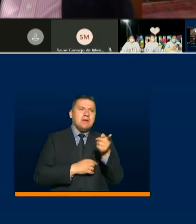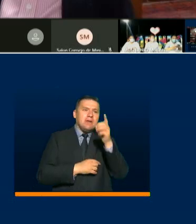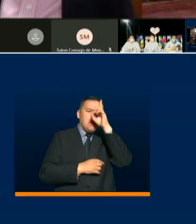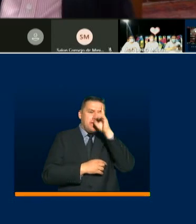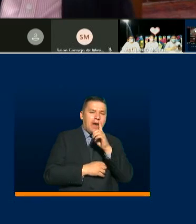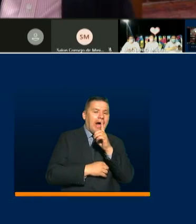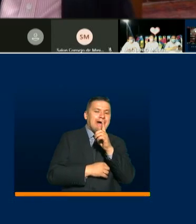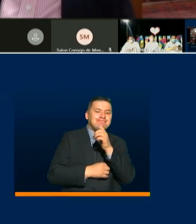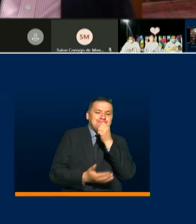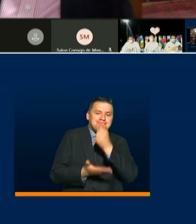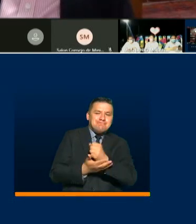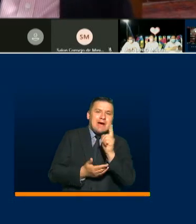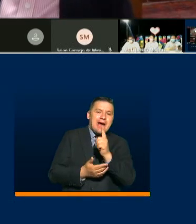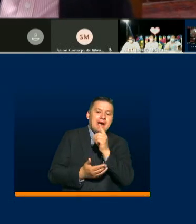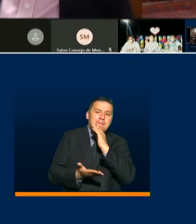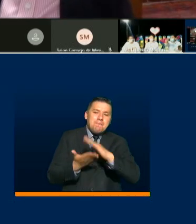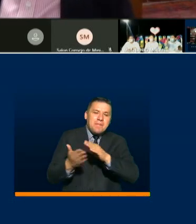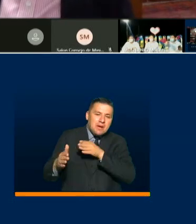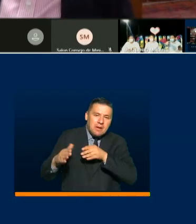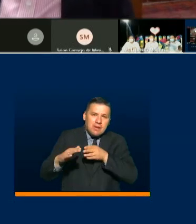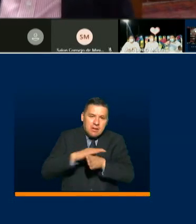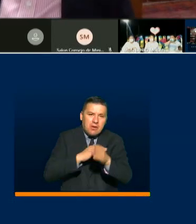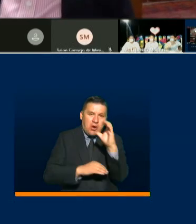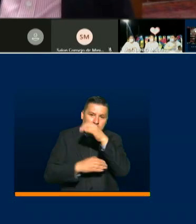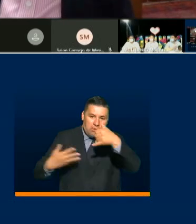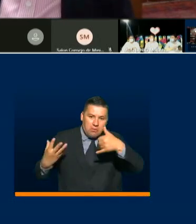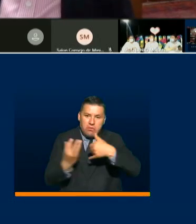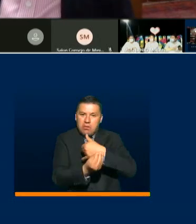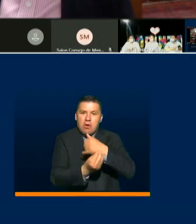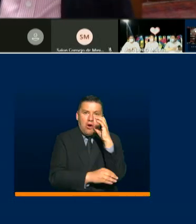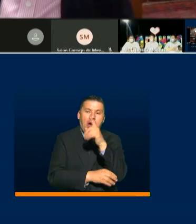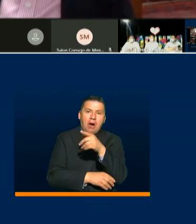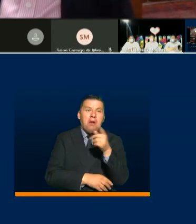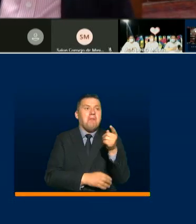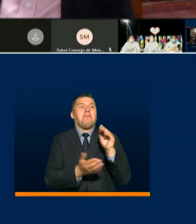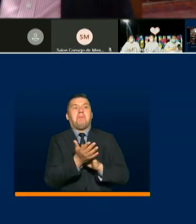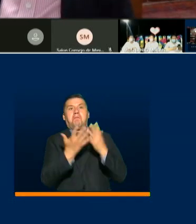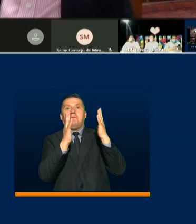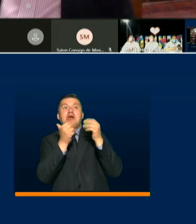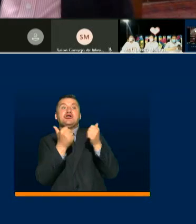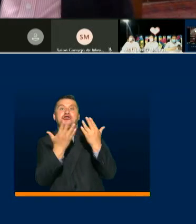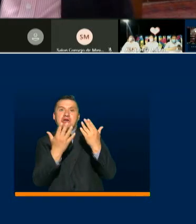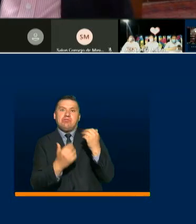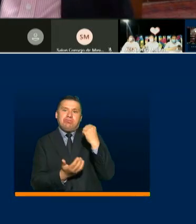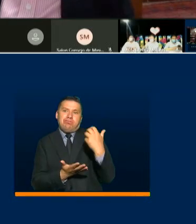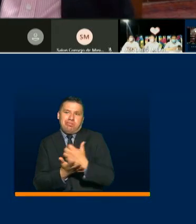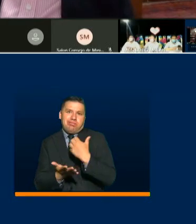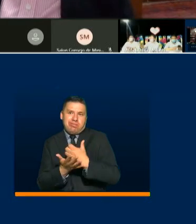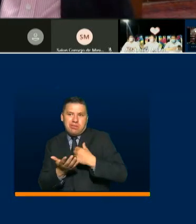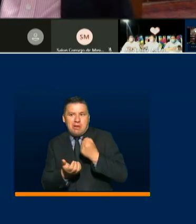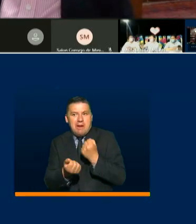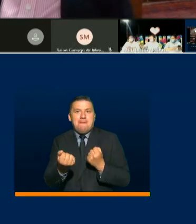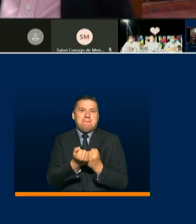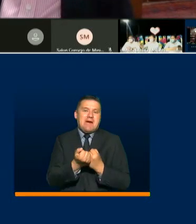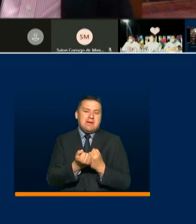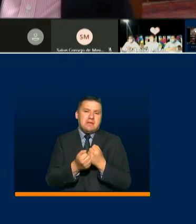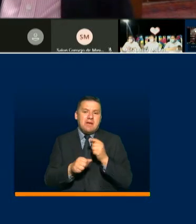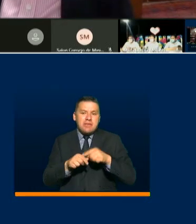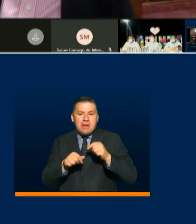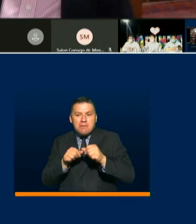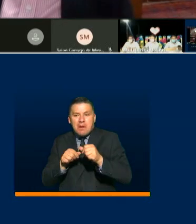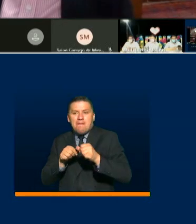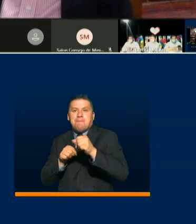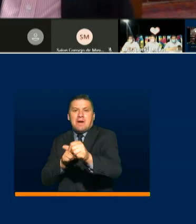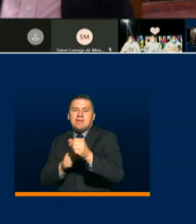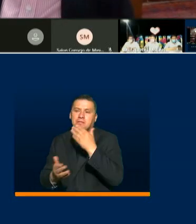para la inclusión social y económica de esta población, que ciertamente traerá grandes beneficios económicos para el país en el mediano y largo